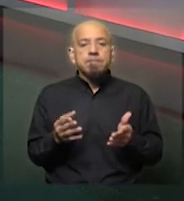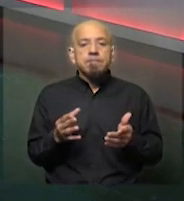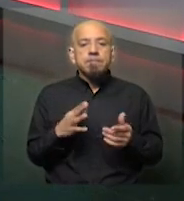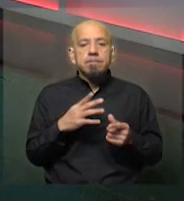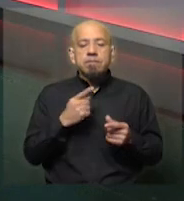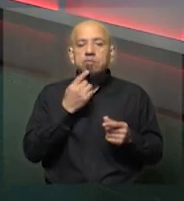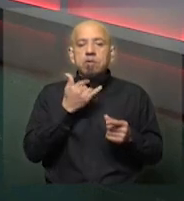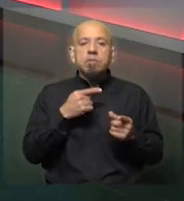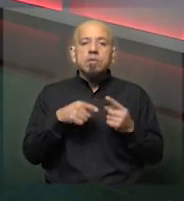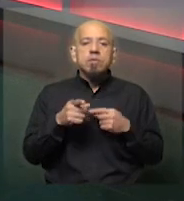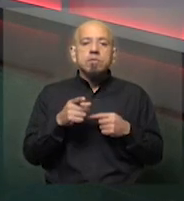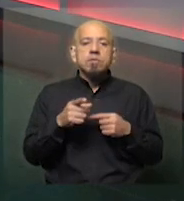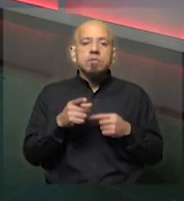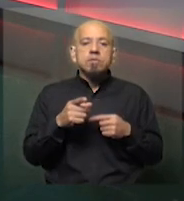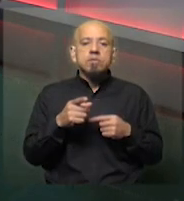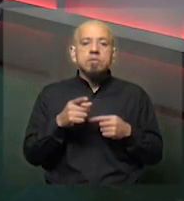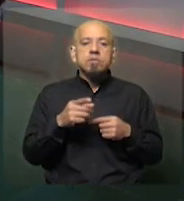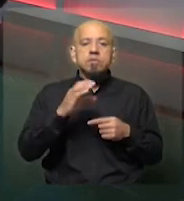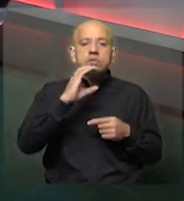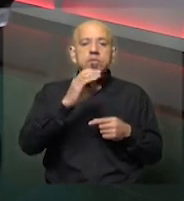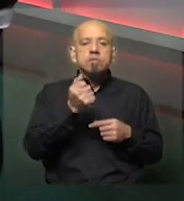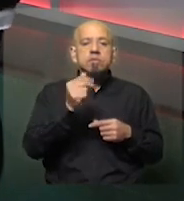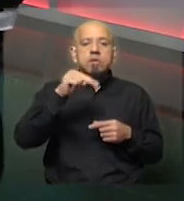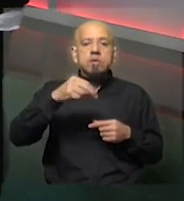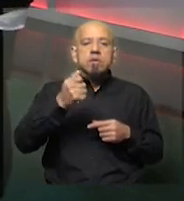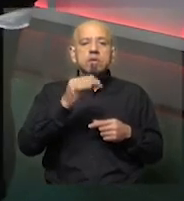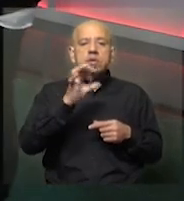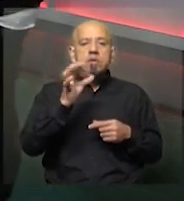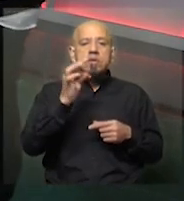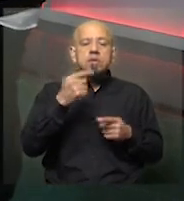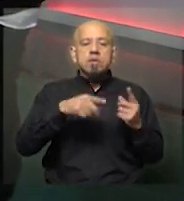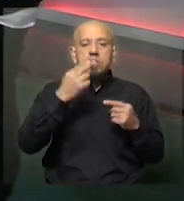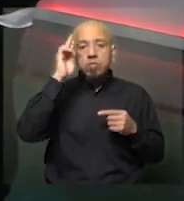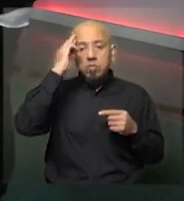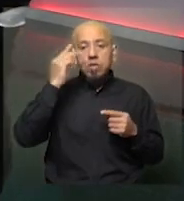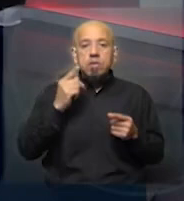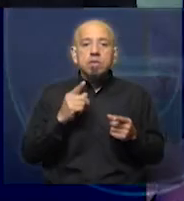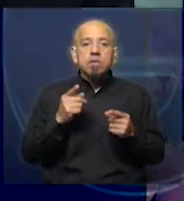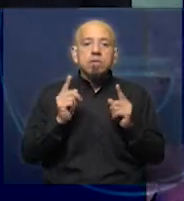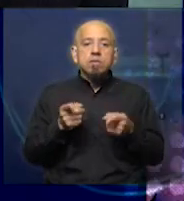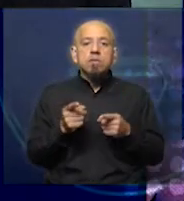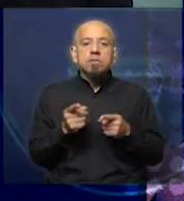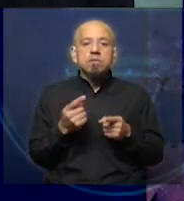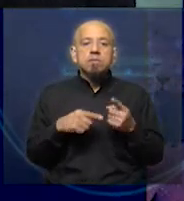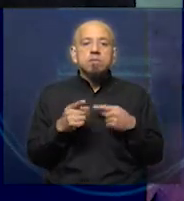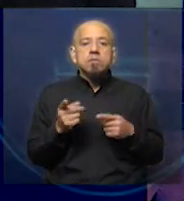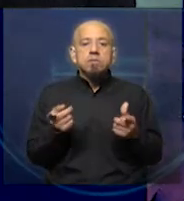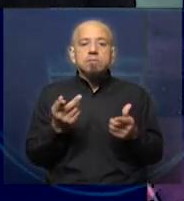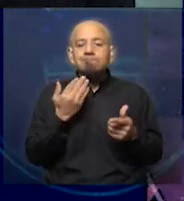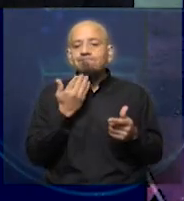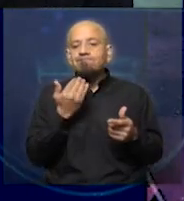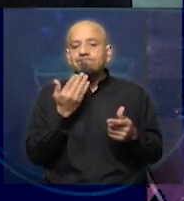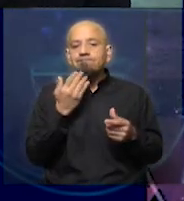Descubrimos, por ejemplo, llegamos como a la conclusión de que la canasta es un juego también teóricamente uruguayo, pero tampoco puedes estar 100% seguro,